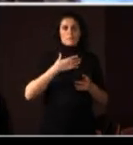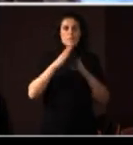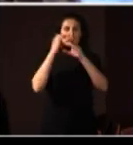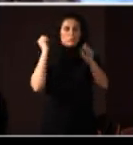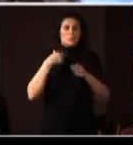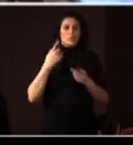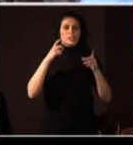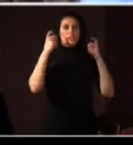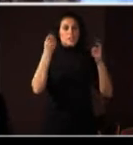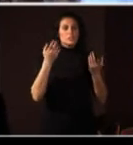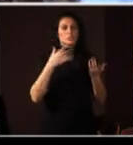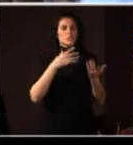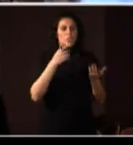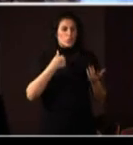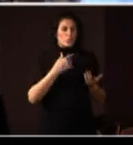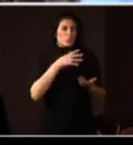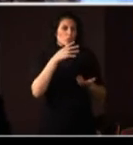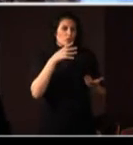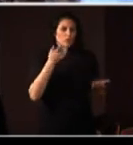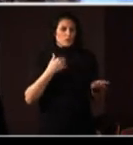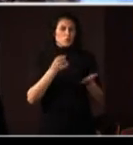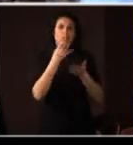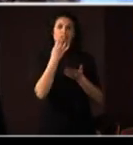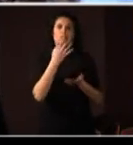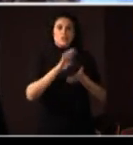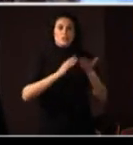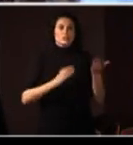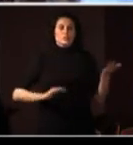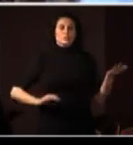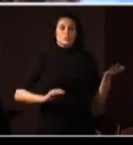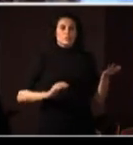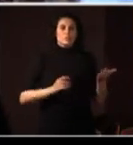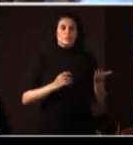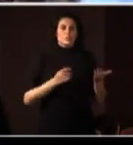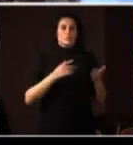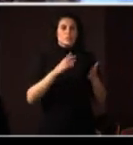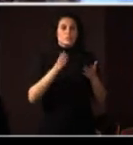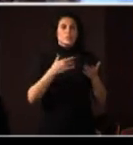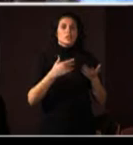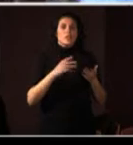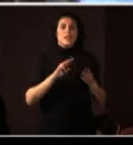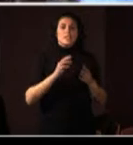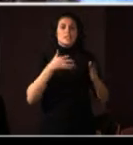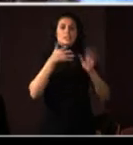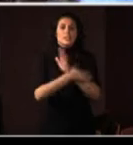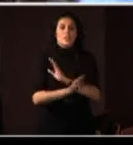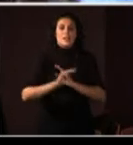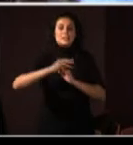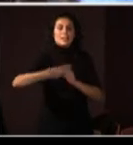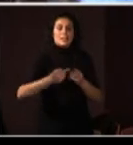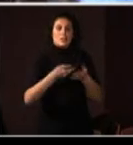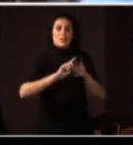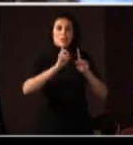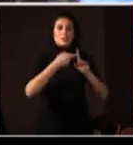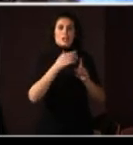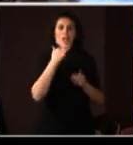explicación, consulté el diccionario de la Real Academia de la Lengua y en su tercera significación encontré algo que